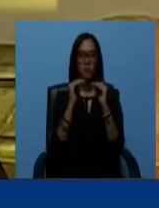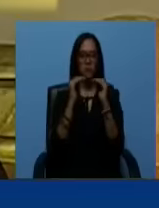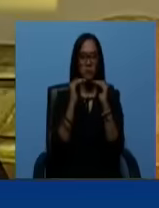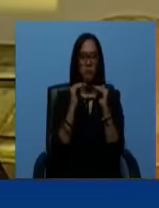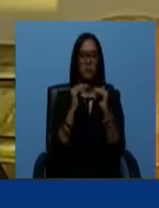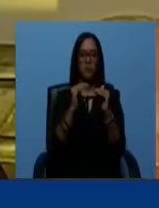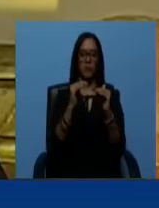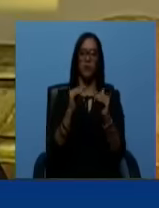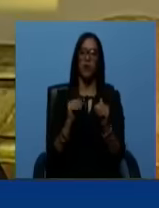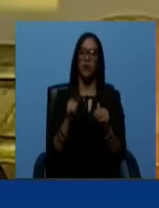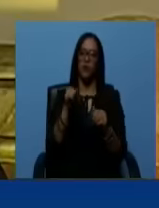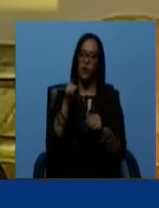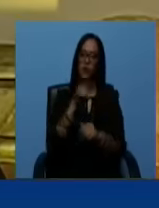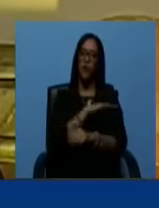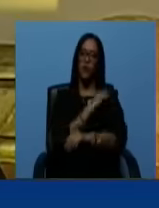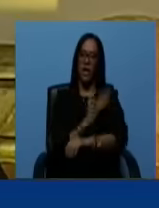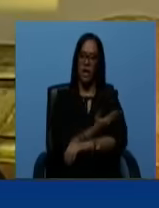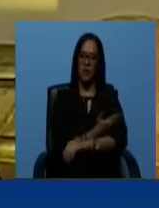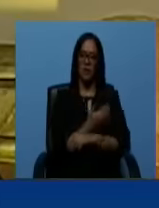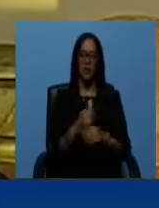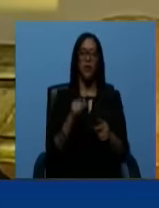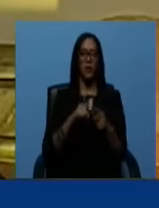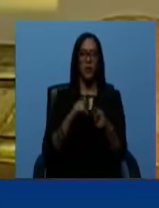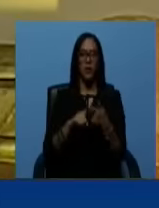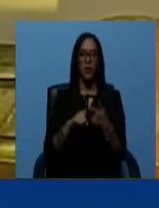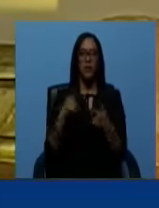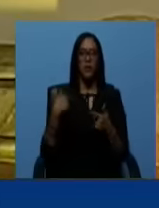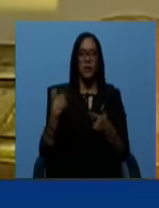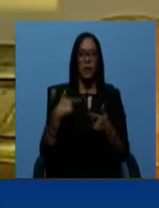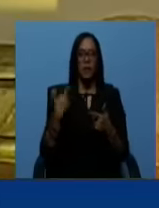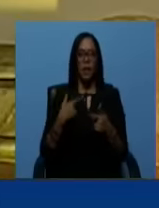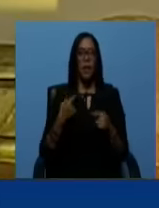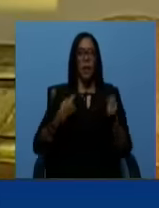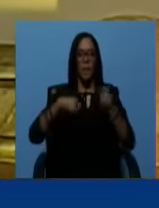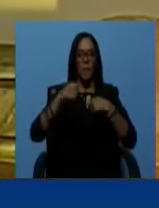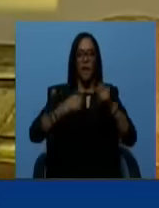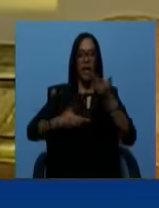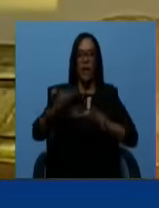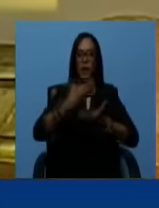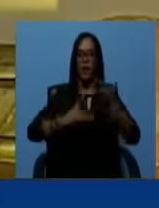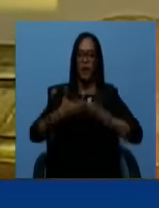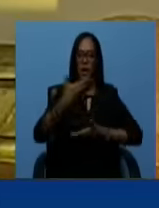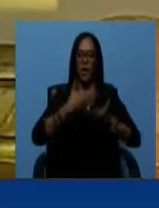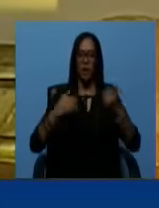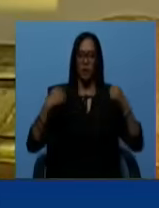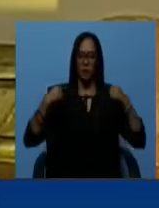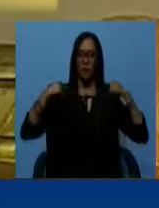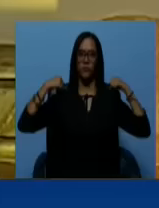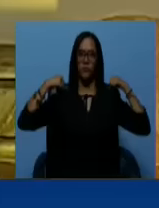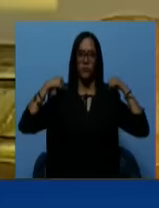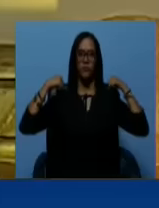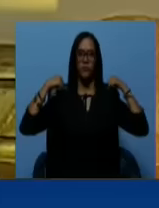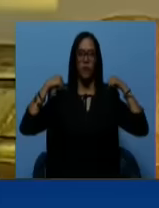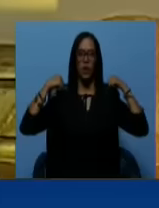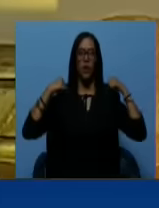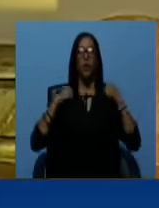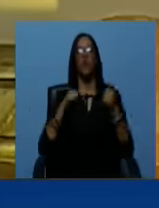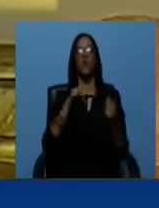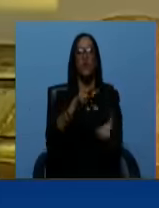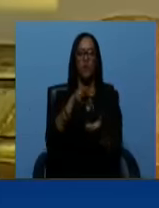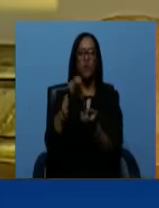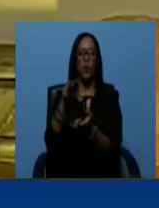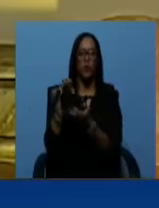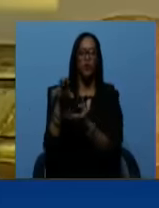estabilidad, su fortaleza. Así que tenemos un mercado interno robusto, un consumo